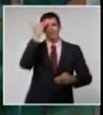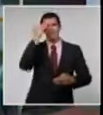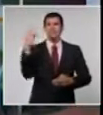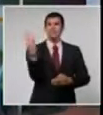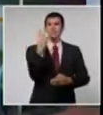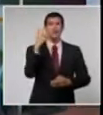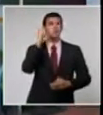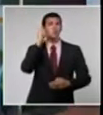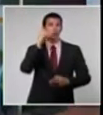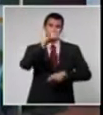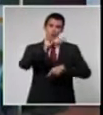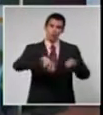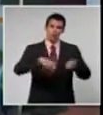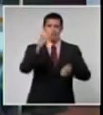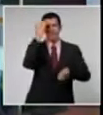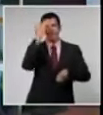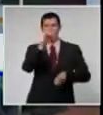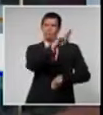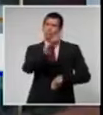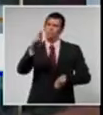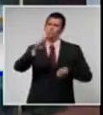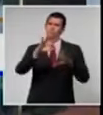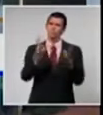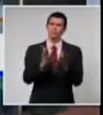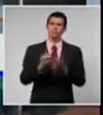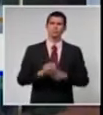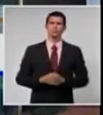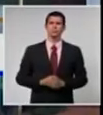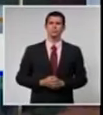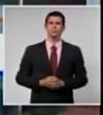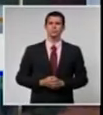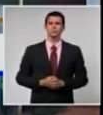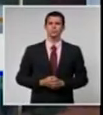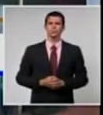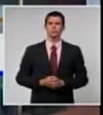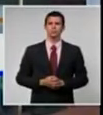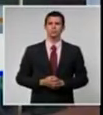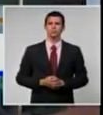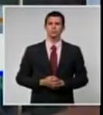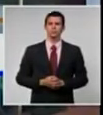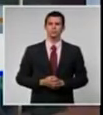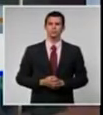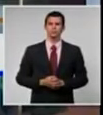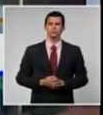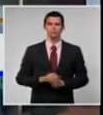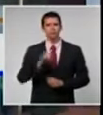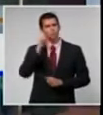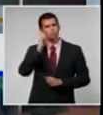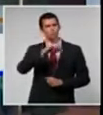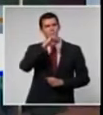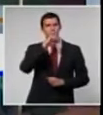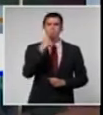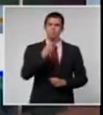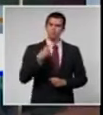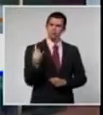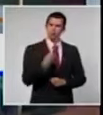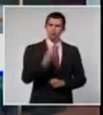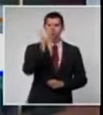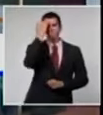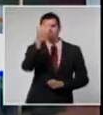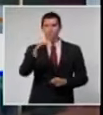revolución. Estamos muy agradecidos de ellos, la familia de ella, y yo principalmente no tengo palabras